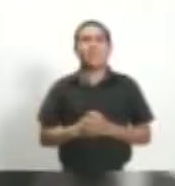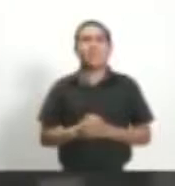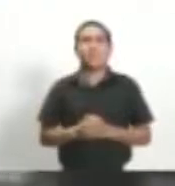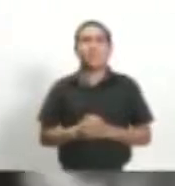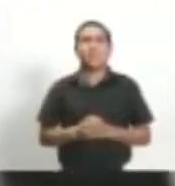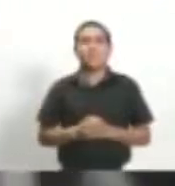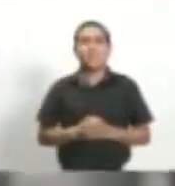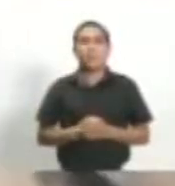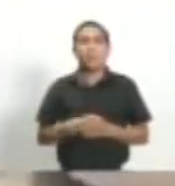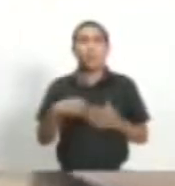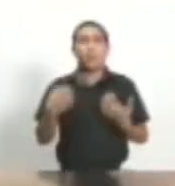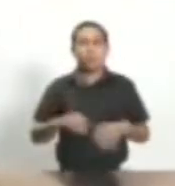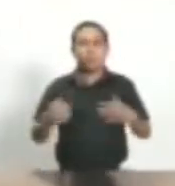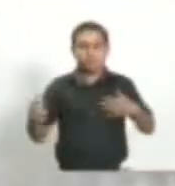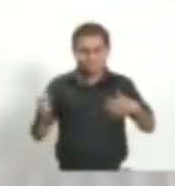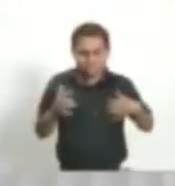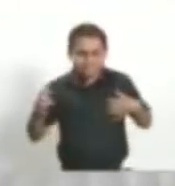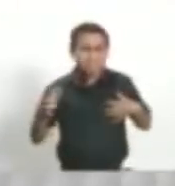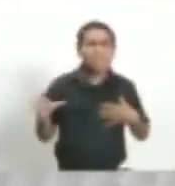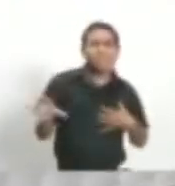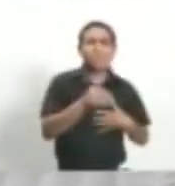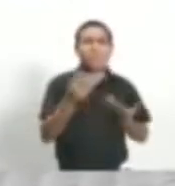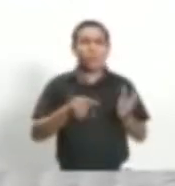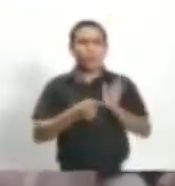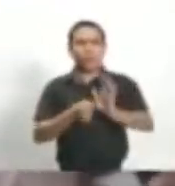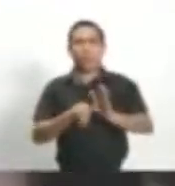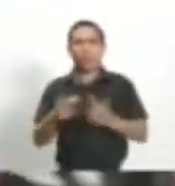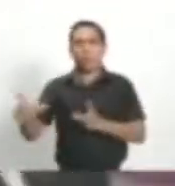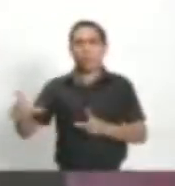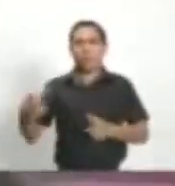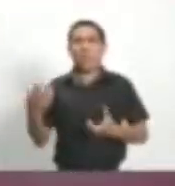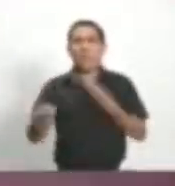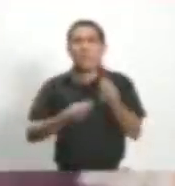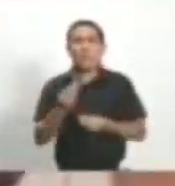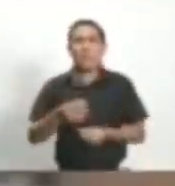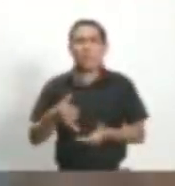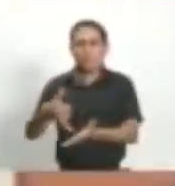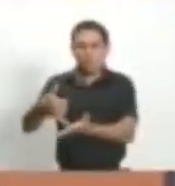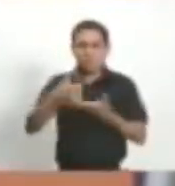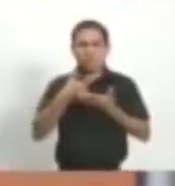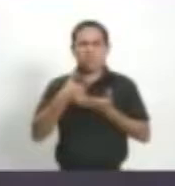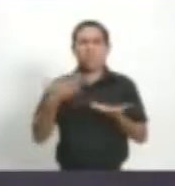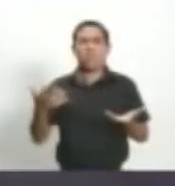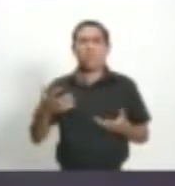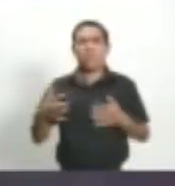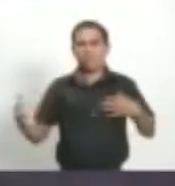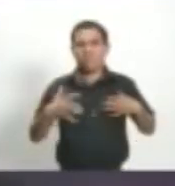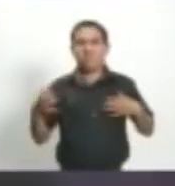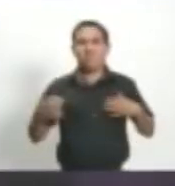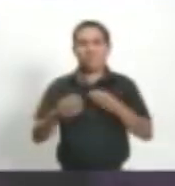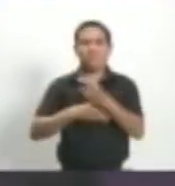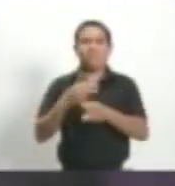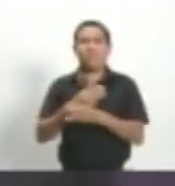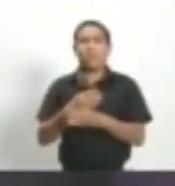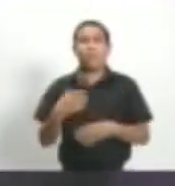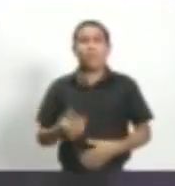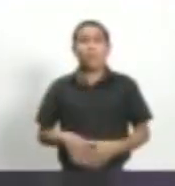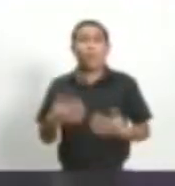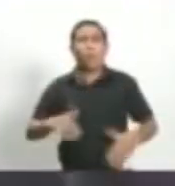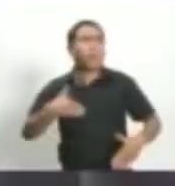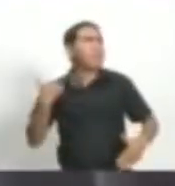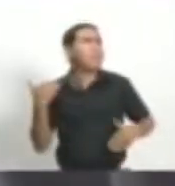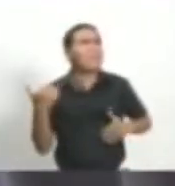de los cuatro ritmos vallenatos, recibió el reconocimiento por el título adquirido en la capital mundial del vallenato. Muy feliz,